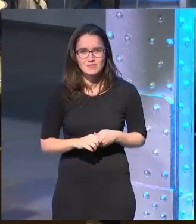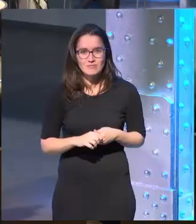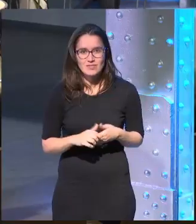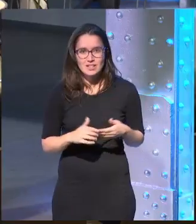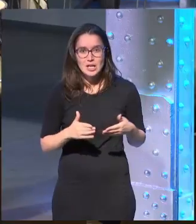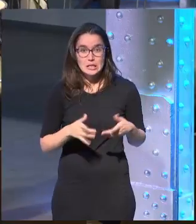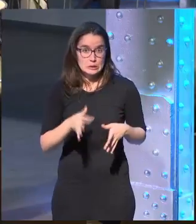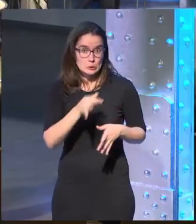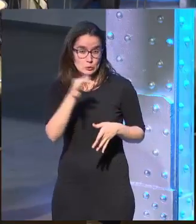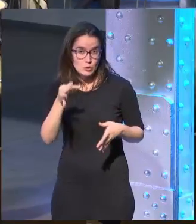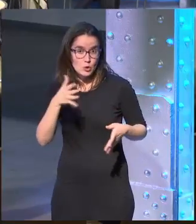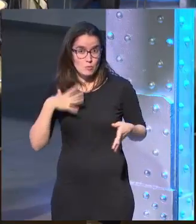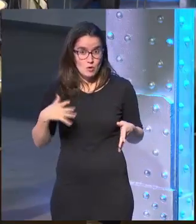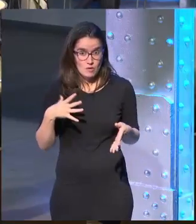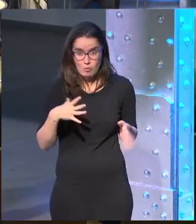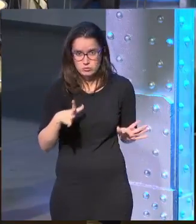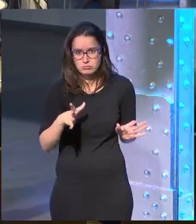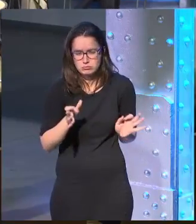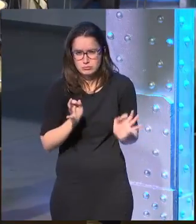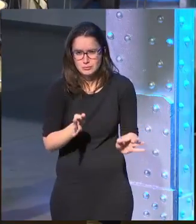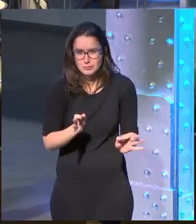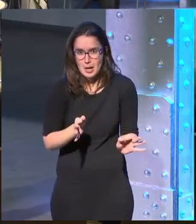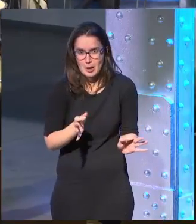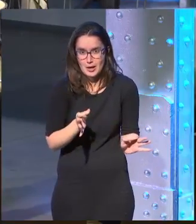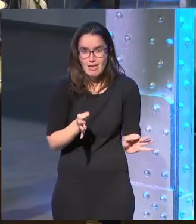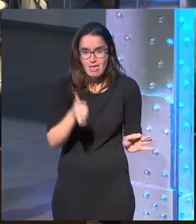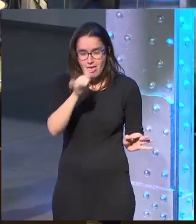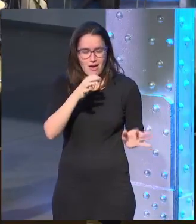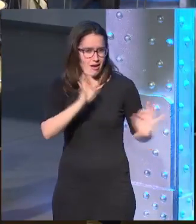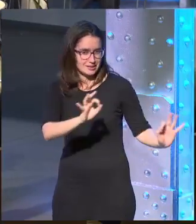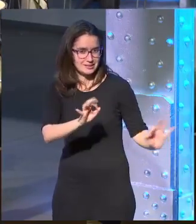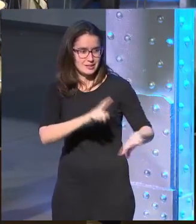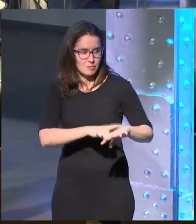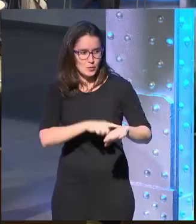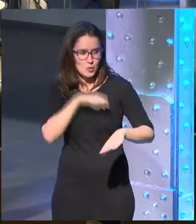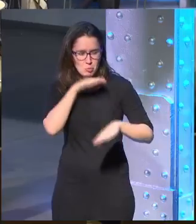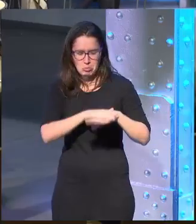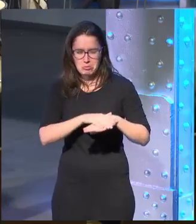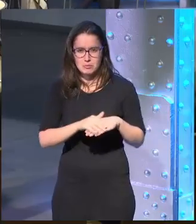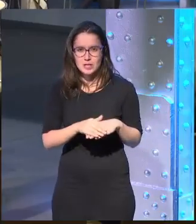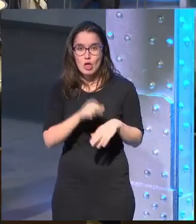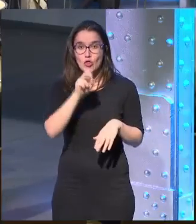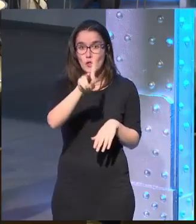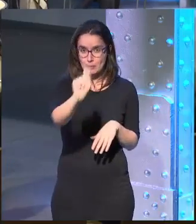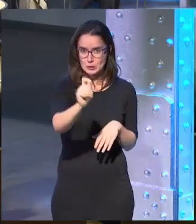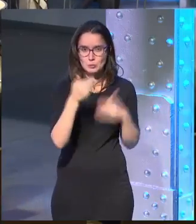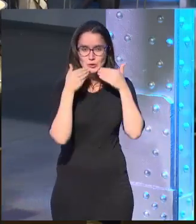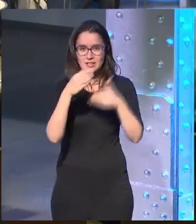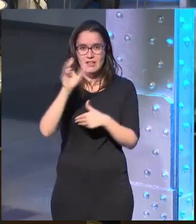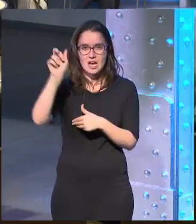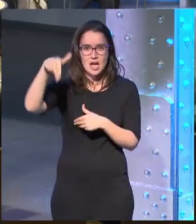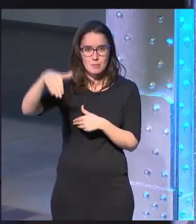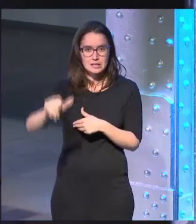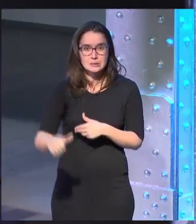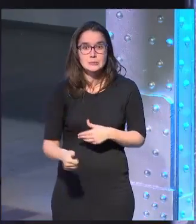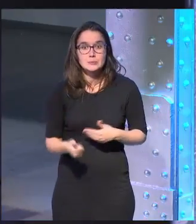Don Eduardo, es su turno y por favor haga honor a su género y sea estricto con el tiempo, 12 minutos. Muchas gracias, Carmen. Eduardo.